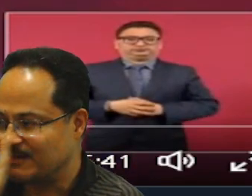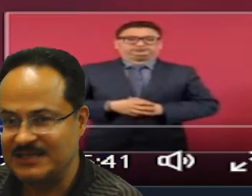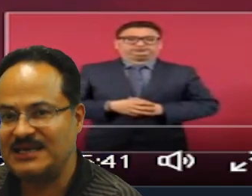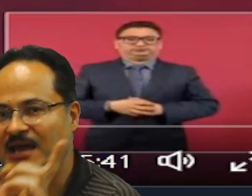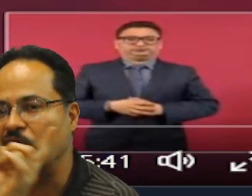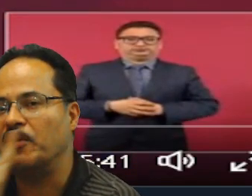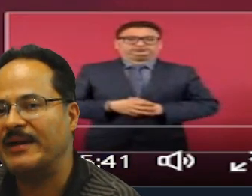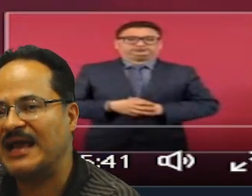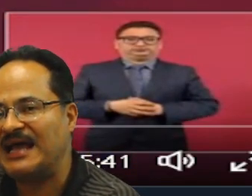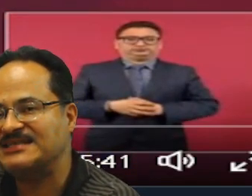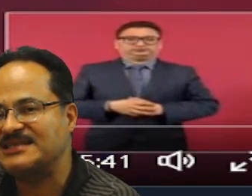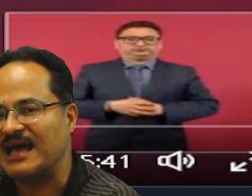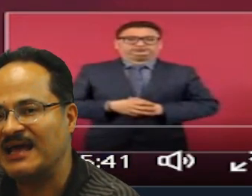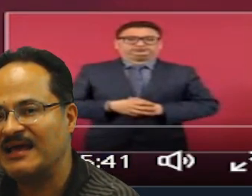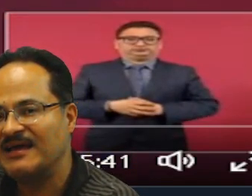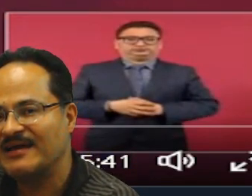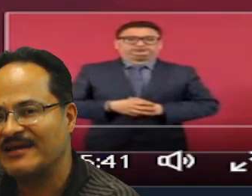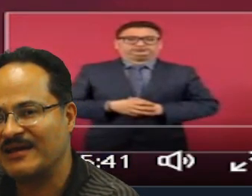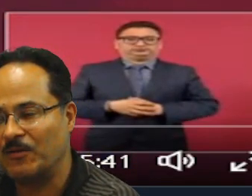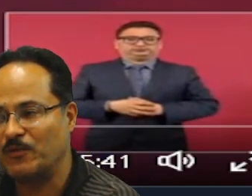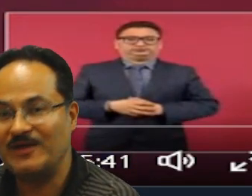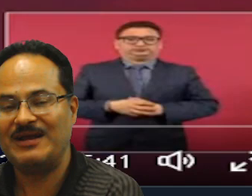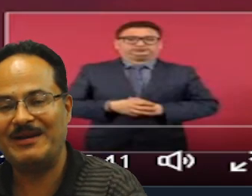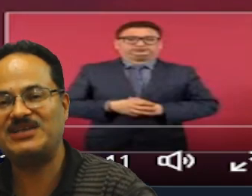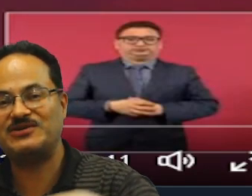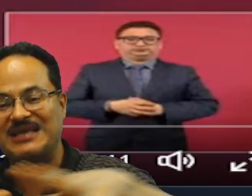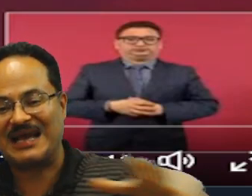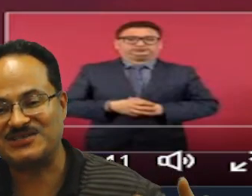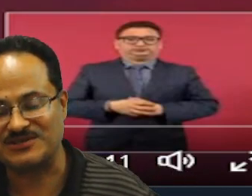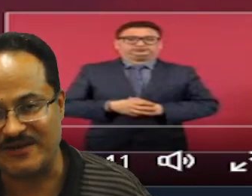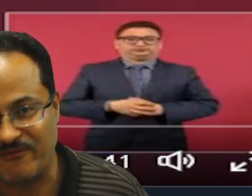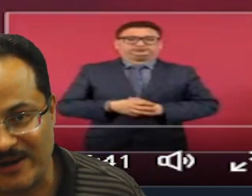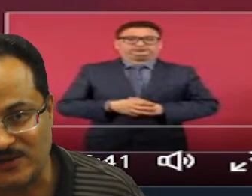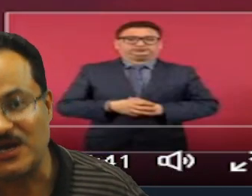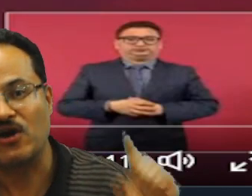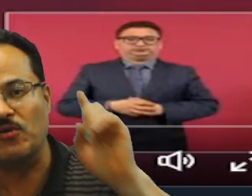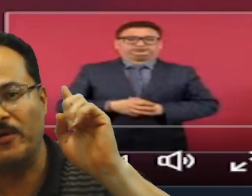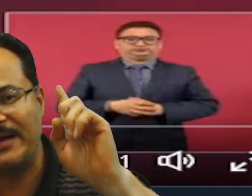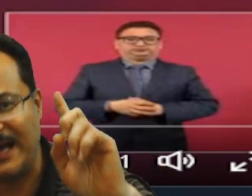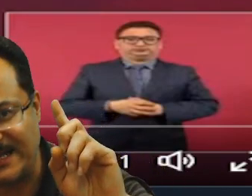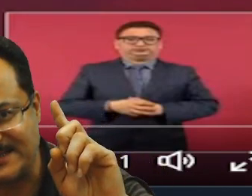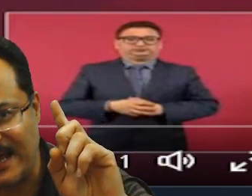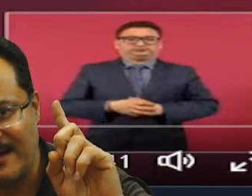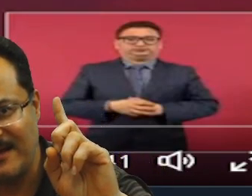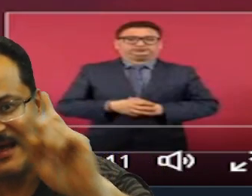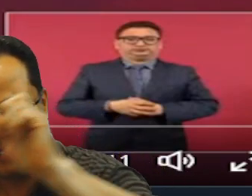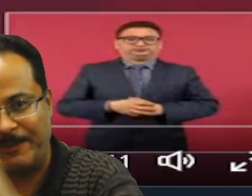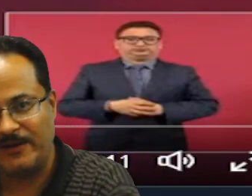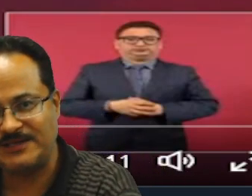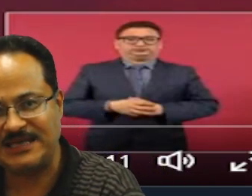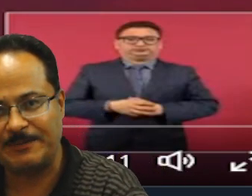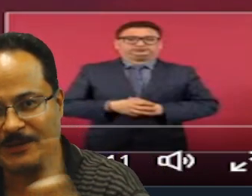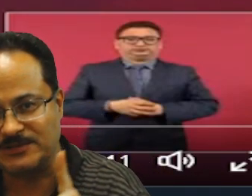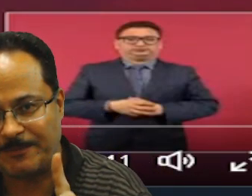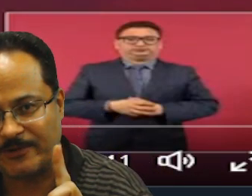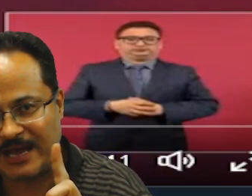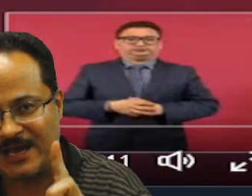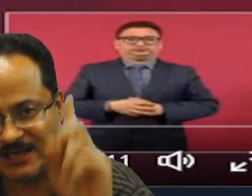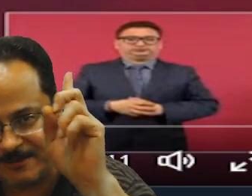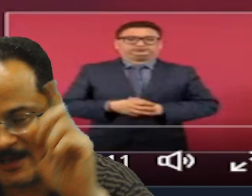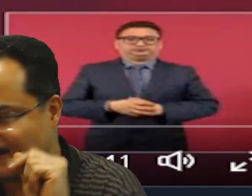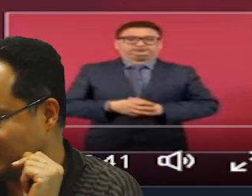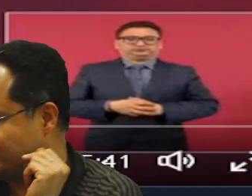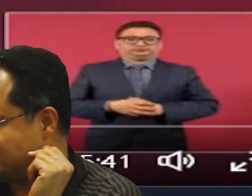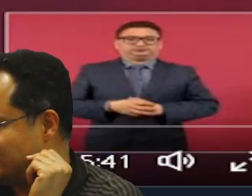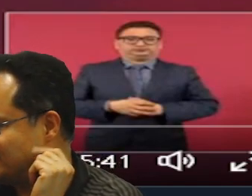Dice que como venganza que lo pudieron haber hecho ese caso Cienfuegos como venganza La periodista le pregunta por